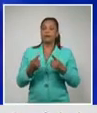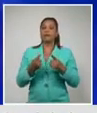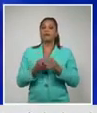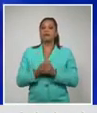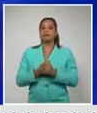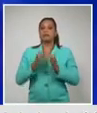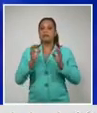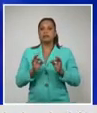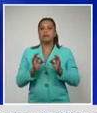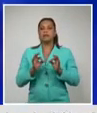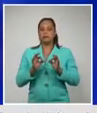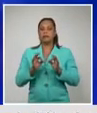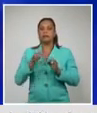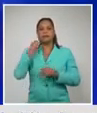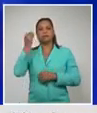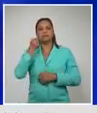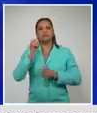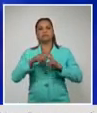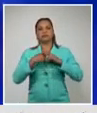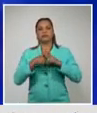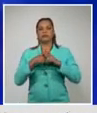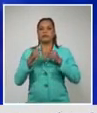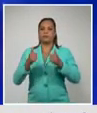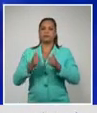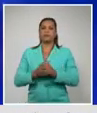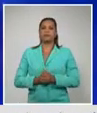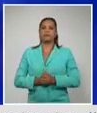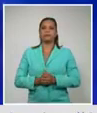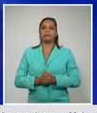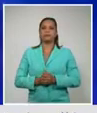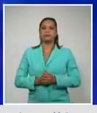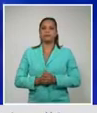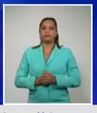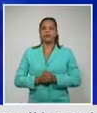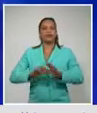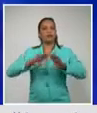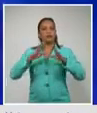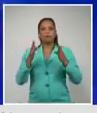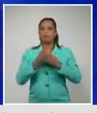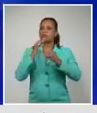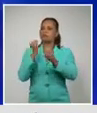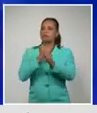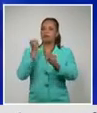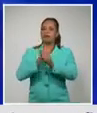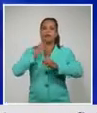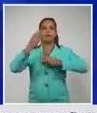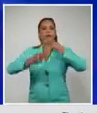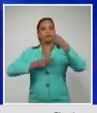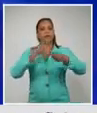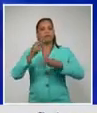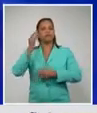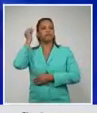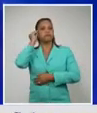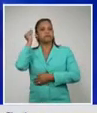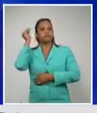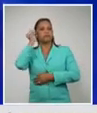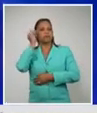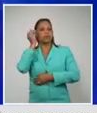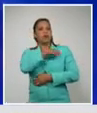lo vamos a resolver. Entre las acciones que se realizan, la conciencia de la población